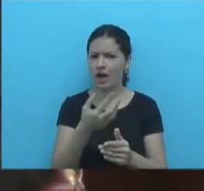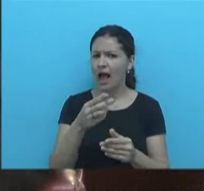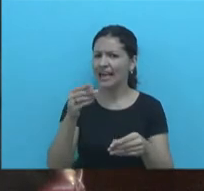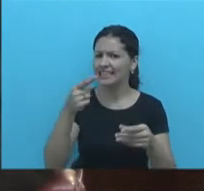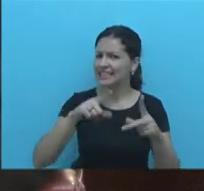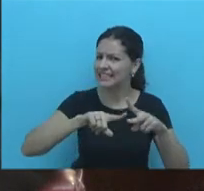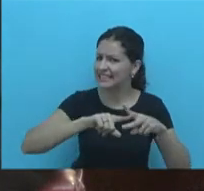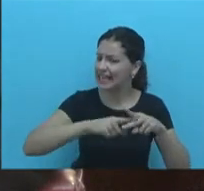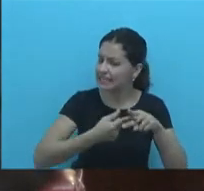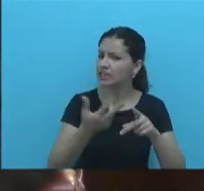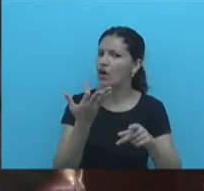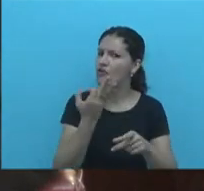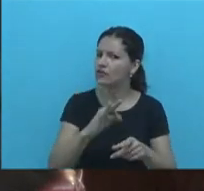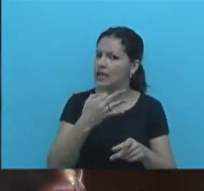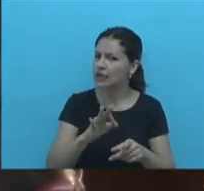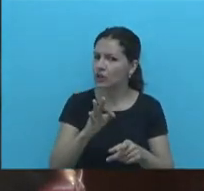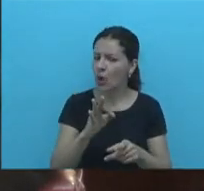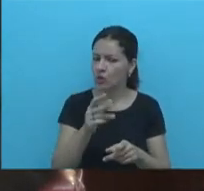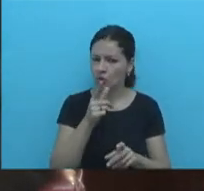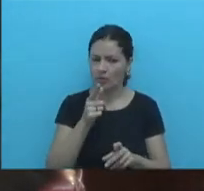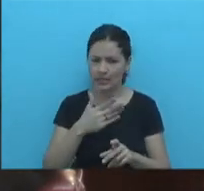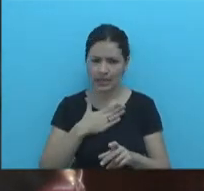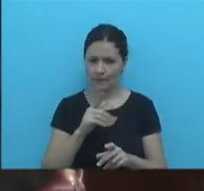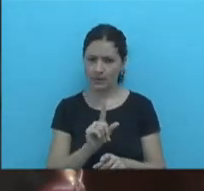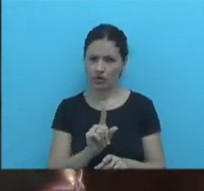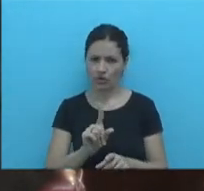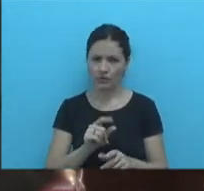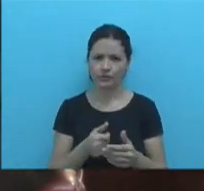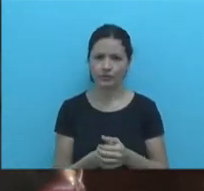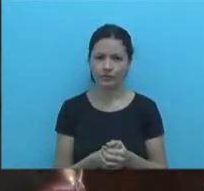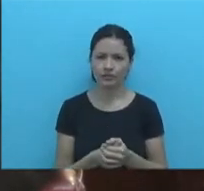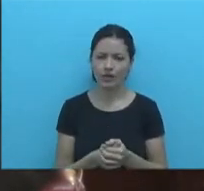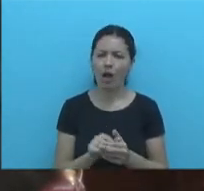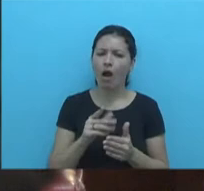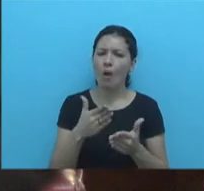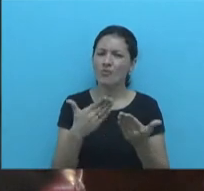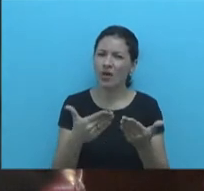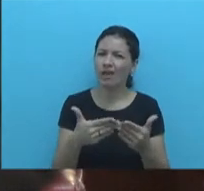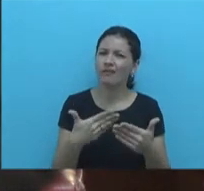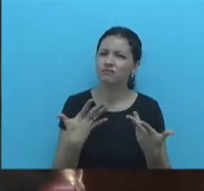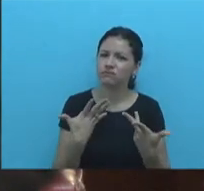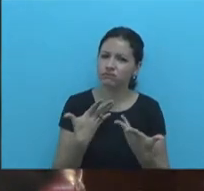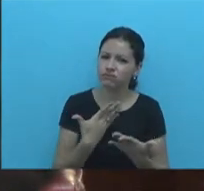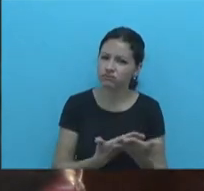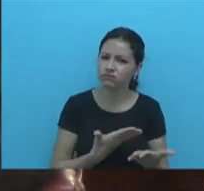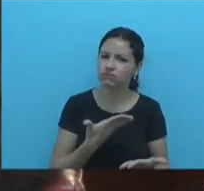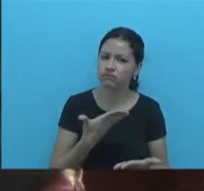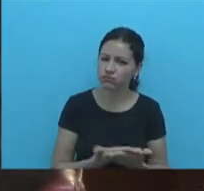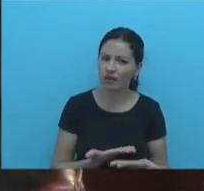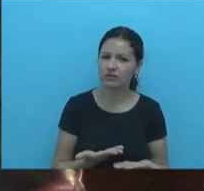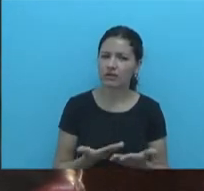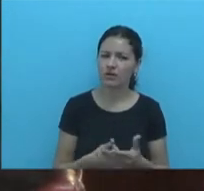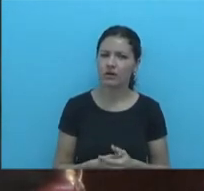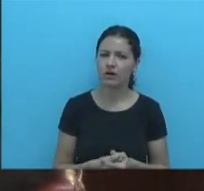alumnos asistir a los talleres, porque de ese modo puede resultar a veces tedioso, y además a los que